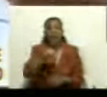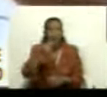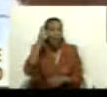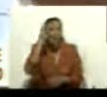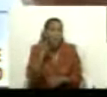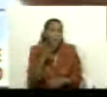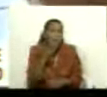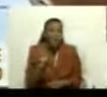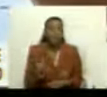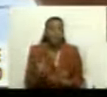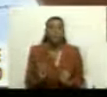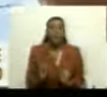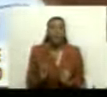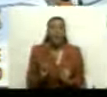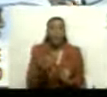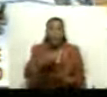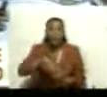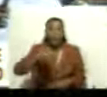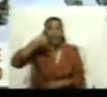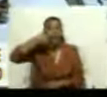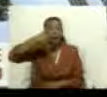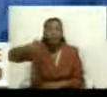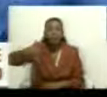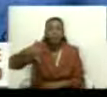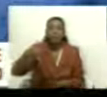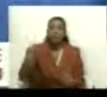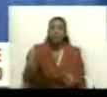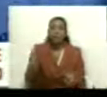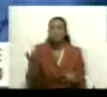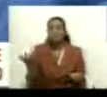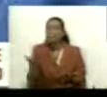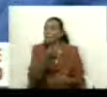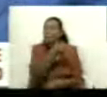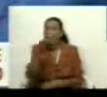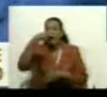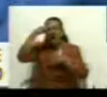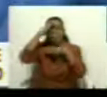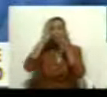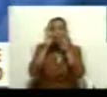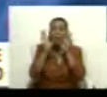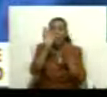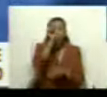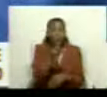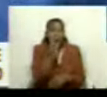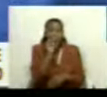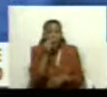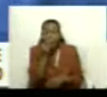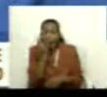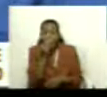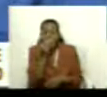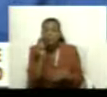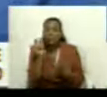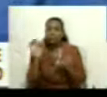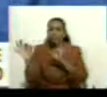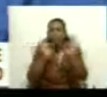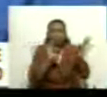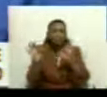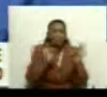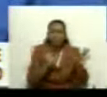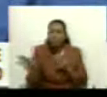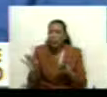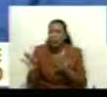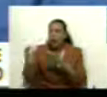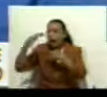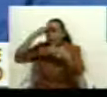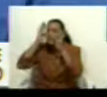menos tenemos la parte de CanTV, que ha sido excelente. Los muchachos se desplegaron con todas las mesas para